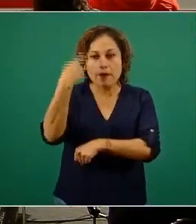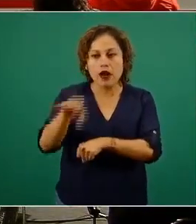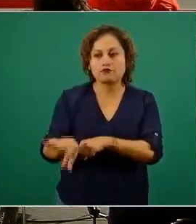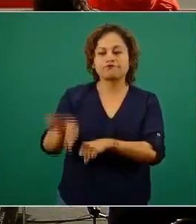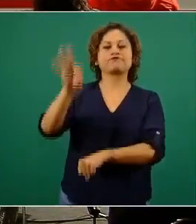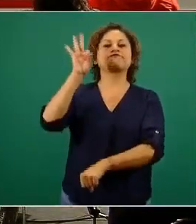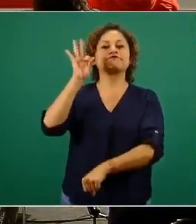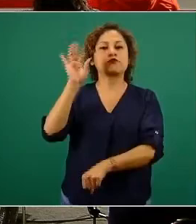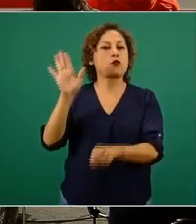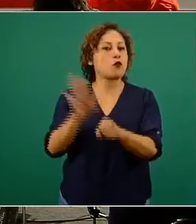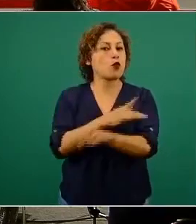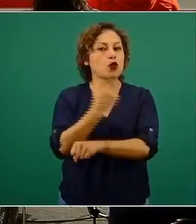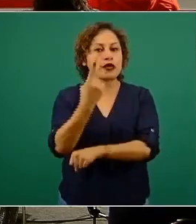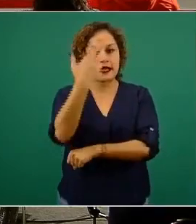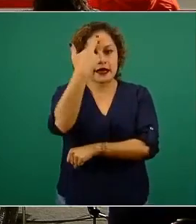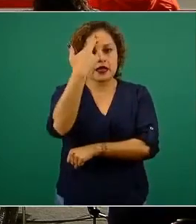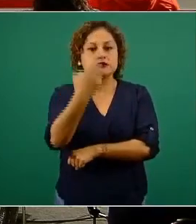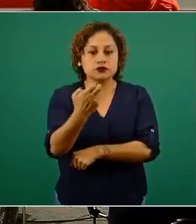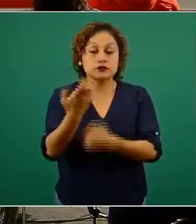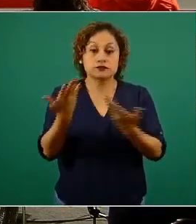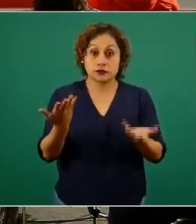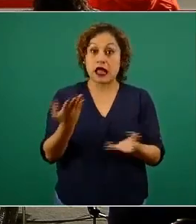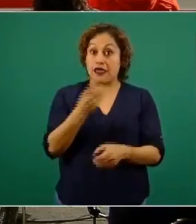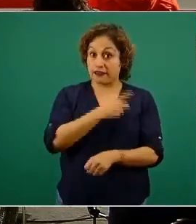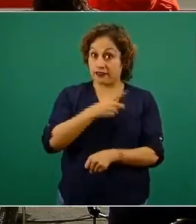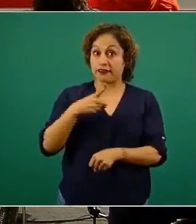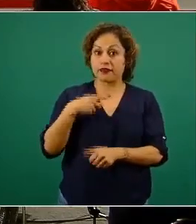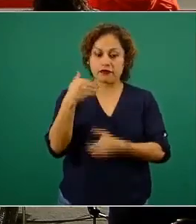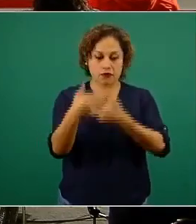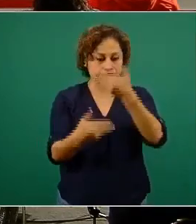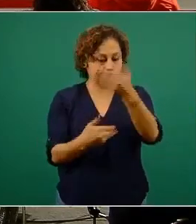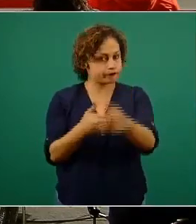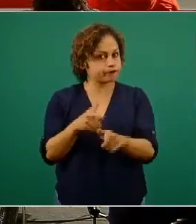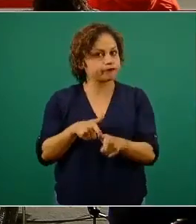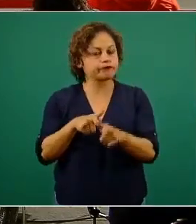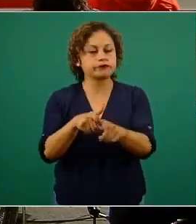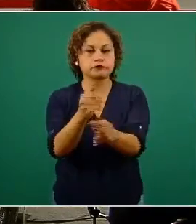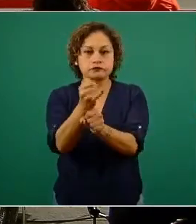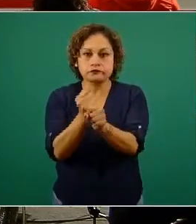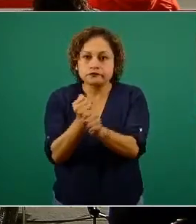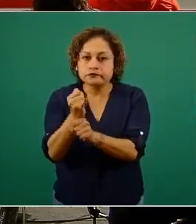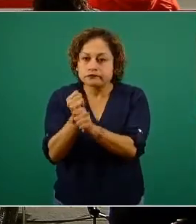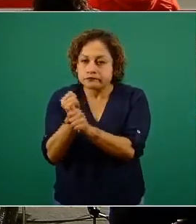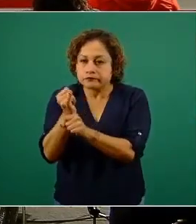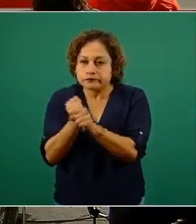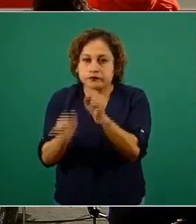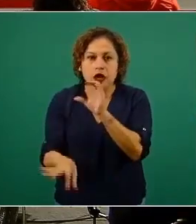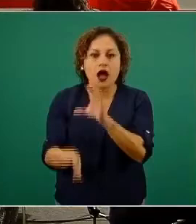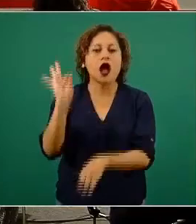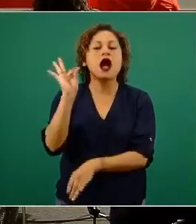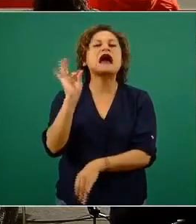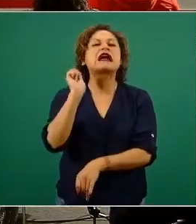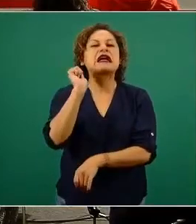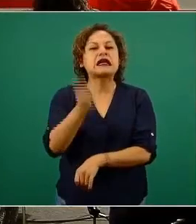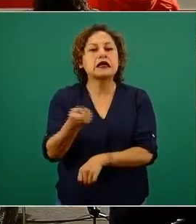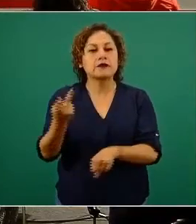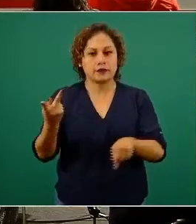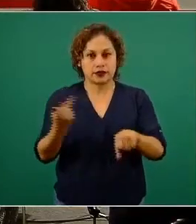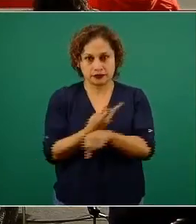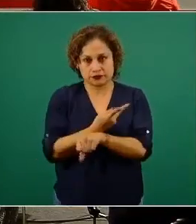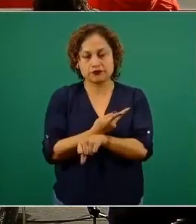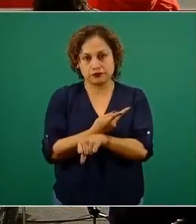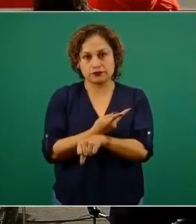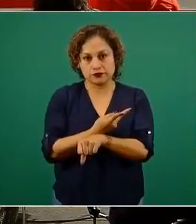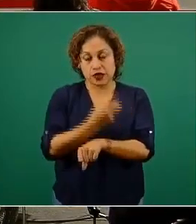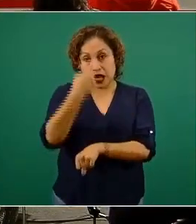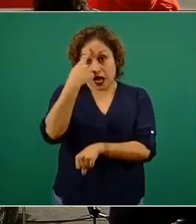diagnóstica. Es muy importante llegar al dictamen diagnóstico, no solamente para facilitar el